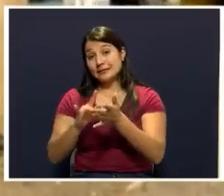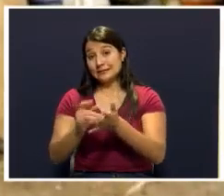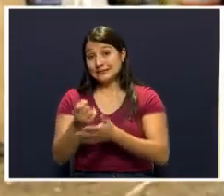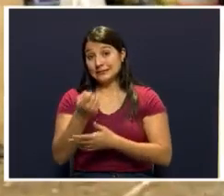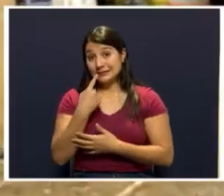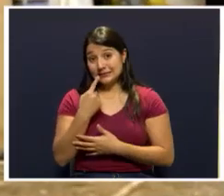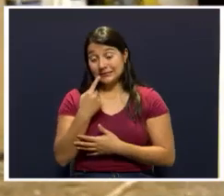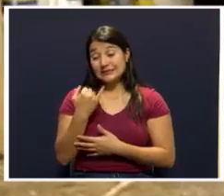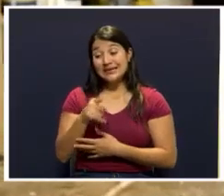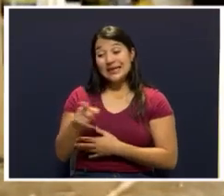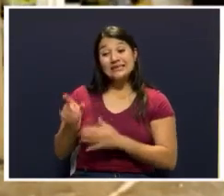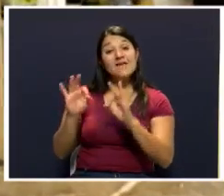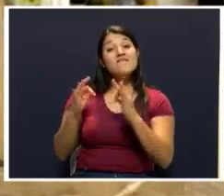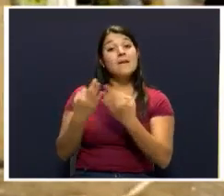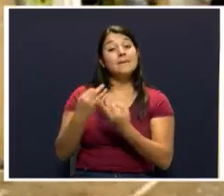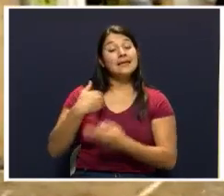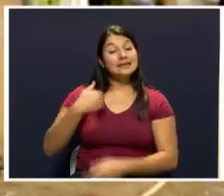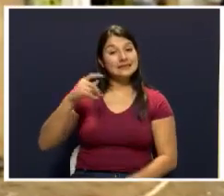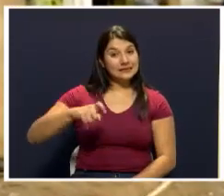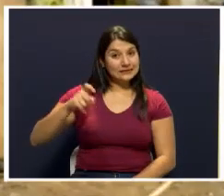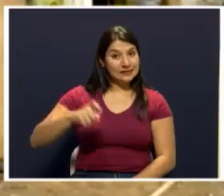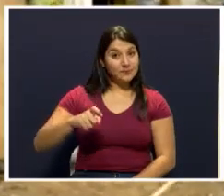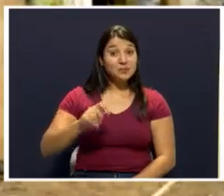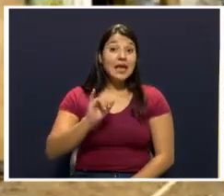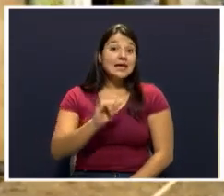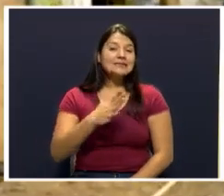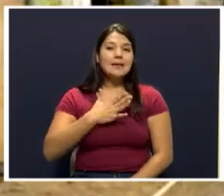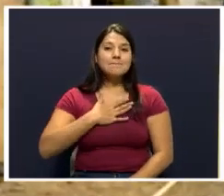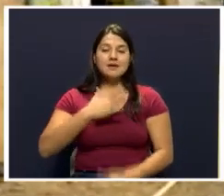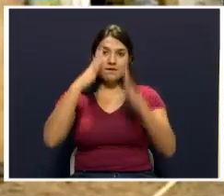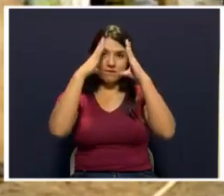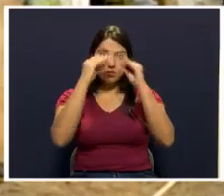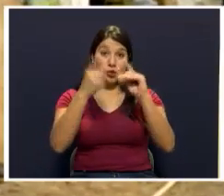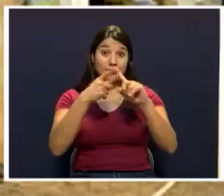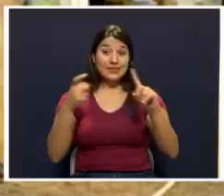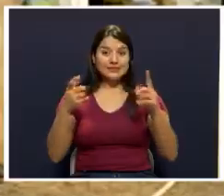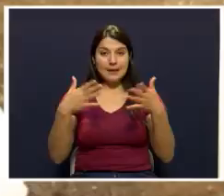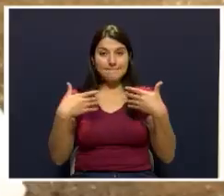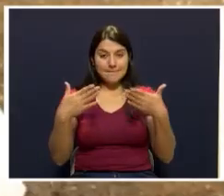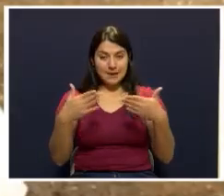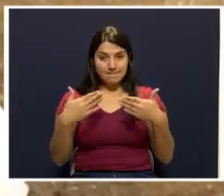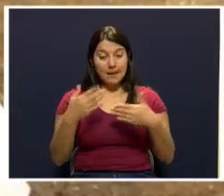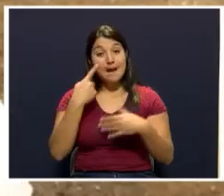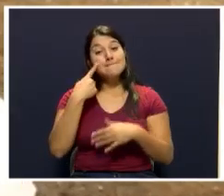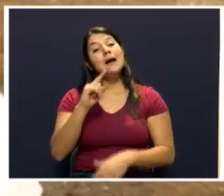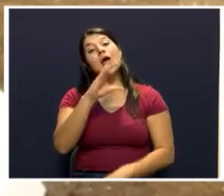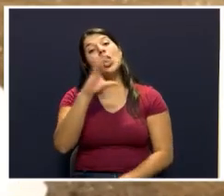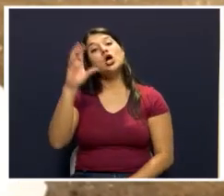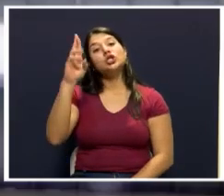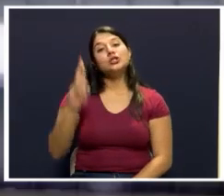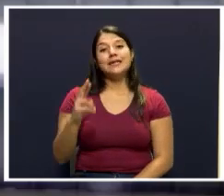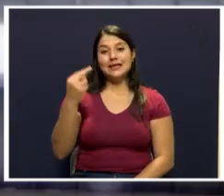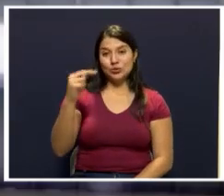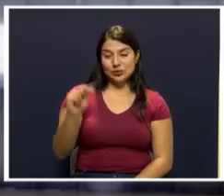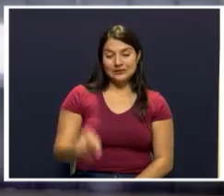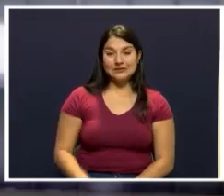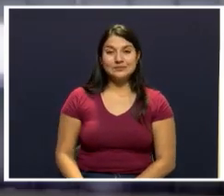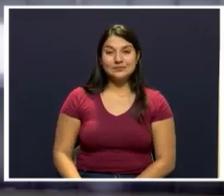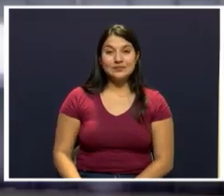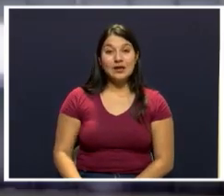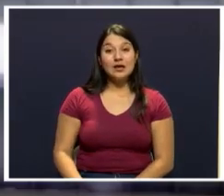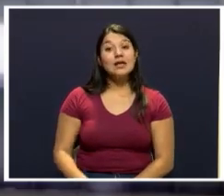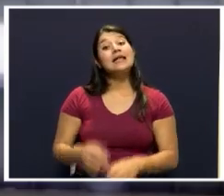familias que más lo necesitan. Este es el reporte desde Panamá para Costa Rica Noticias, de